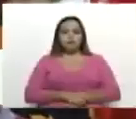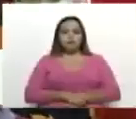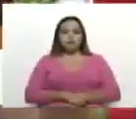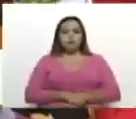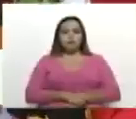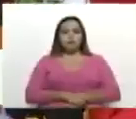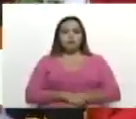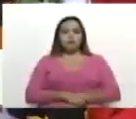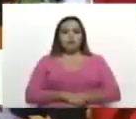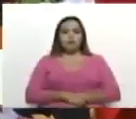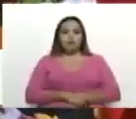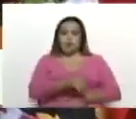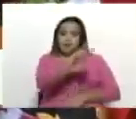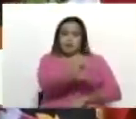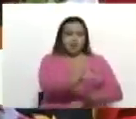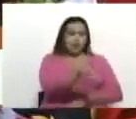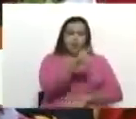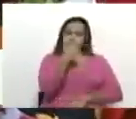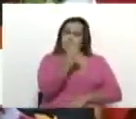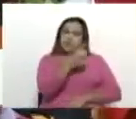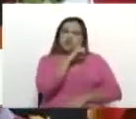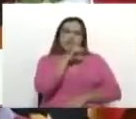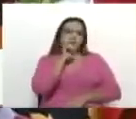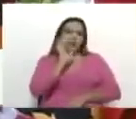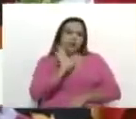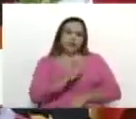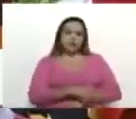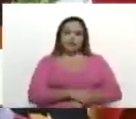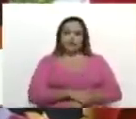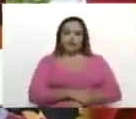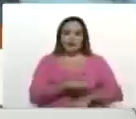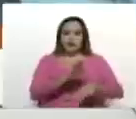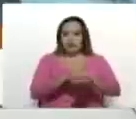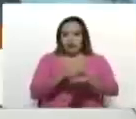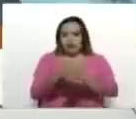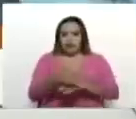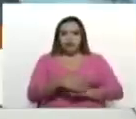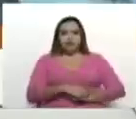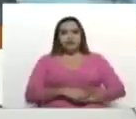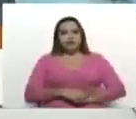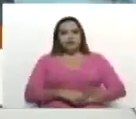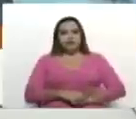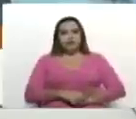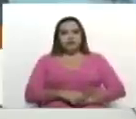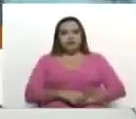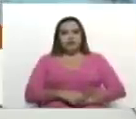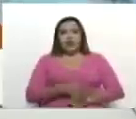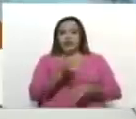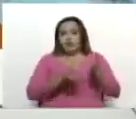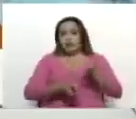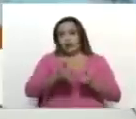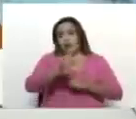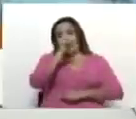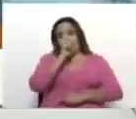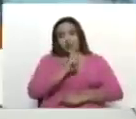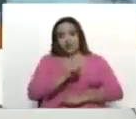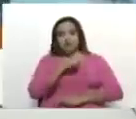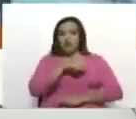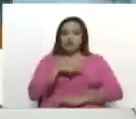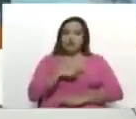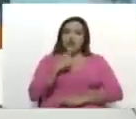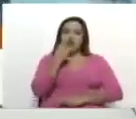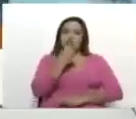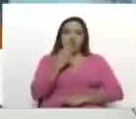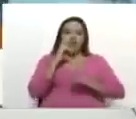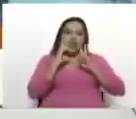y un señor que no voy a decir su nombre porque uno a cierta edad ya aprende a mantener la boca